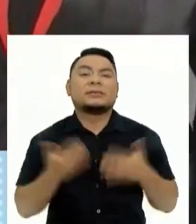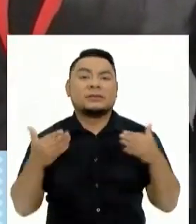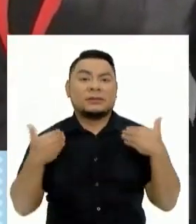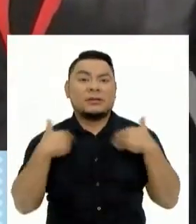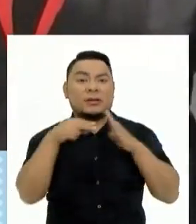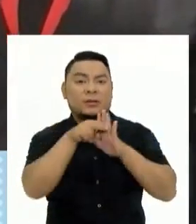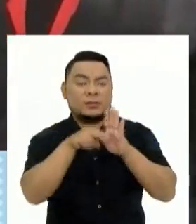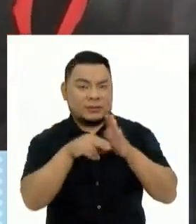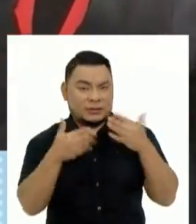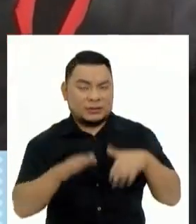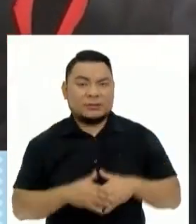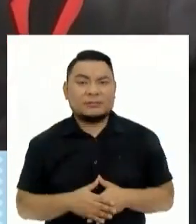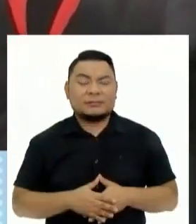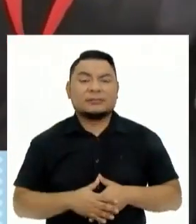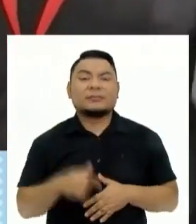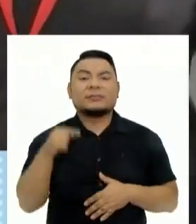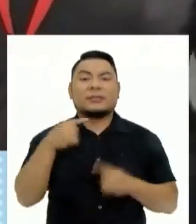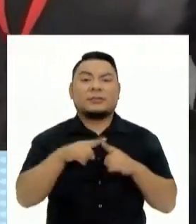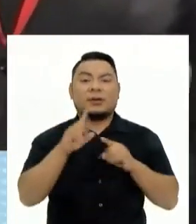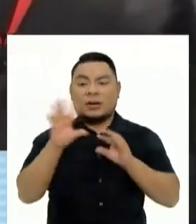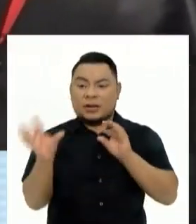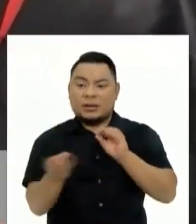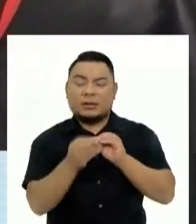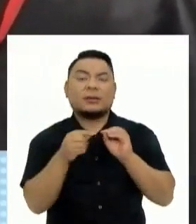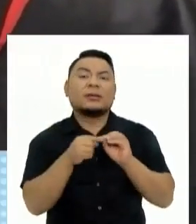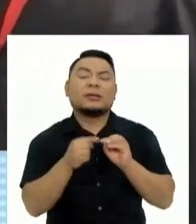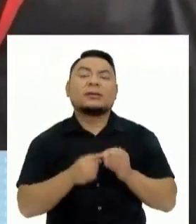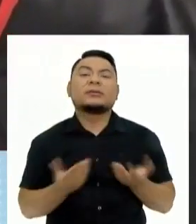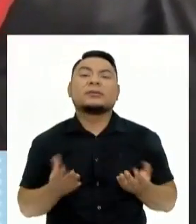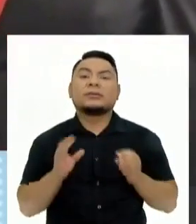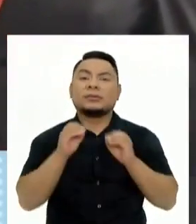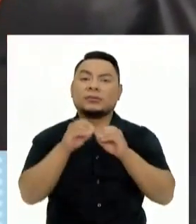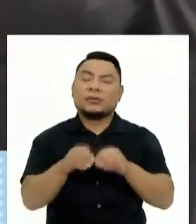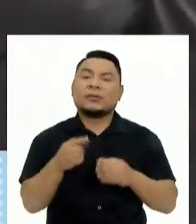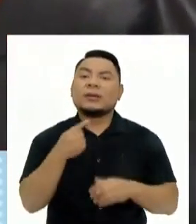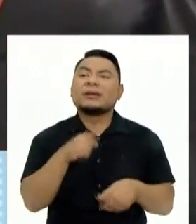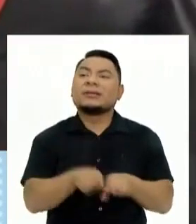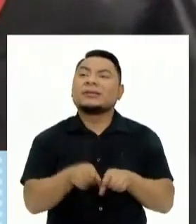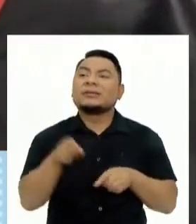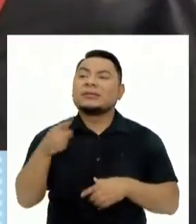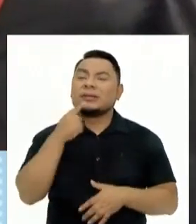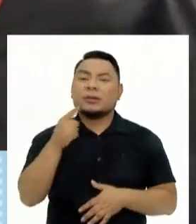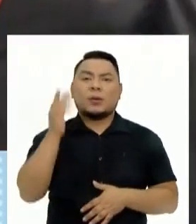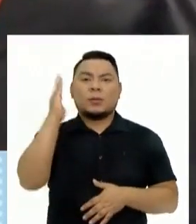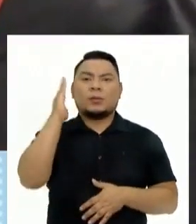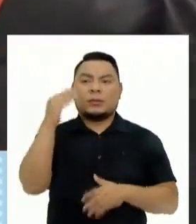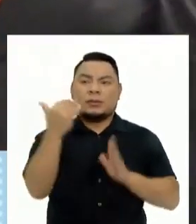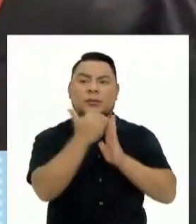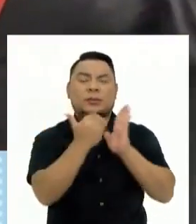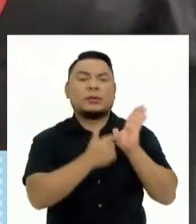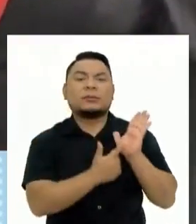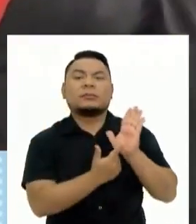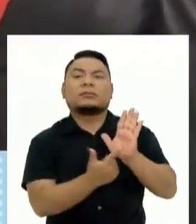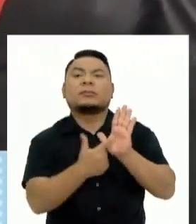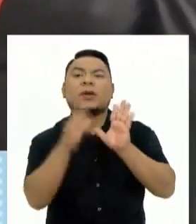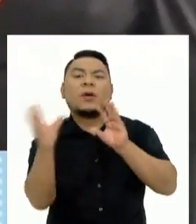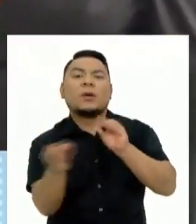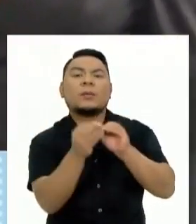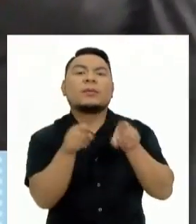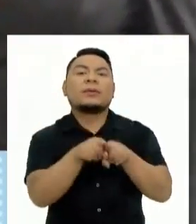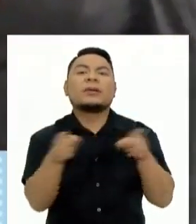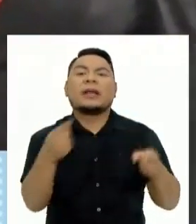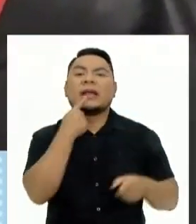norma. Pero adicionalmente se introducía una disposición una disposición complementaria